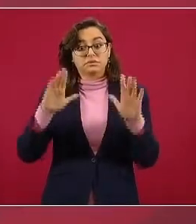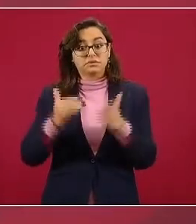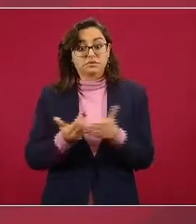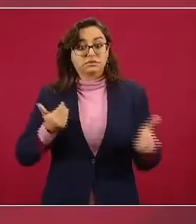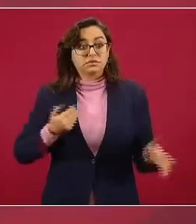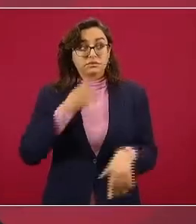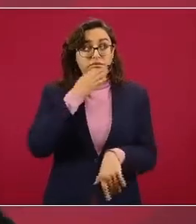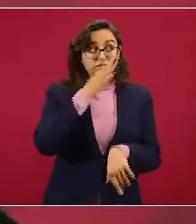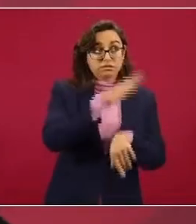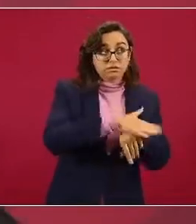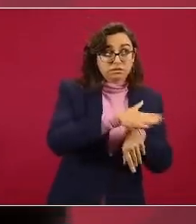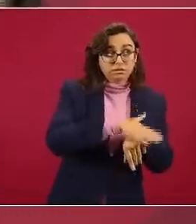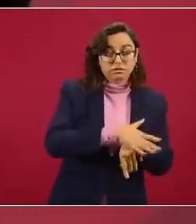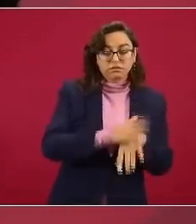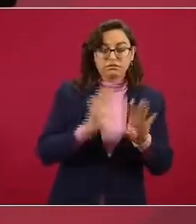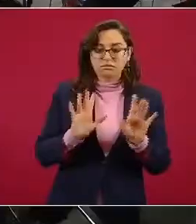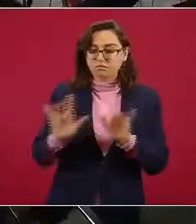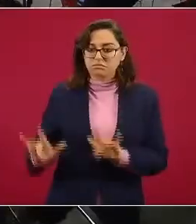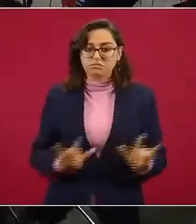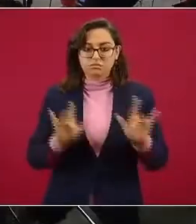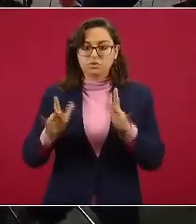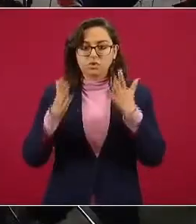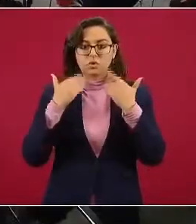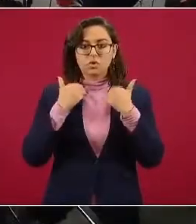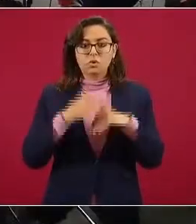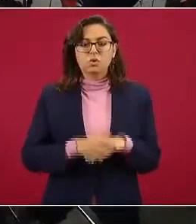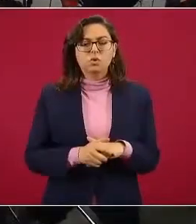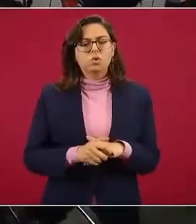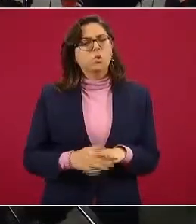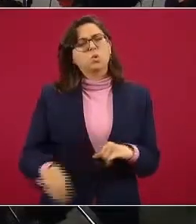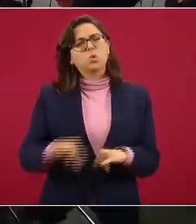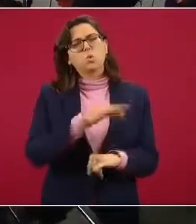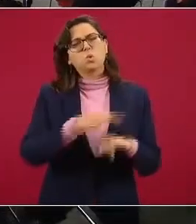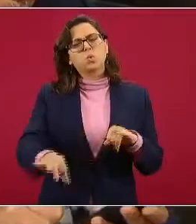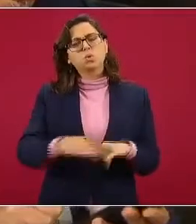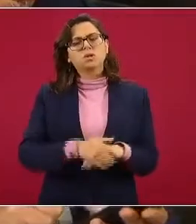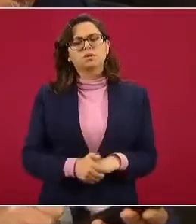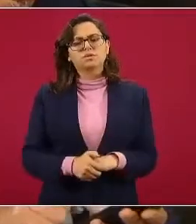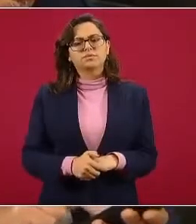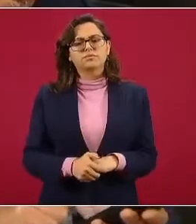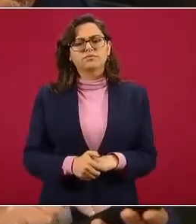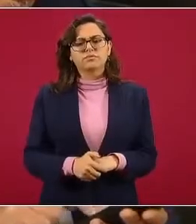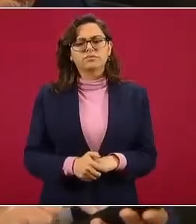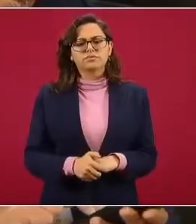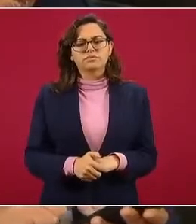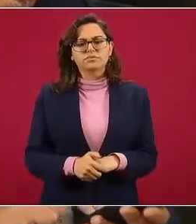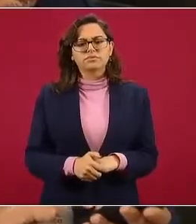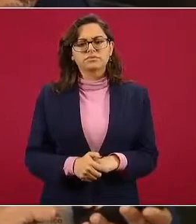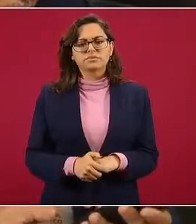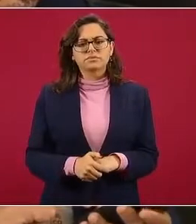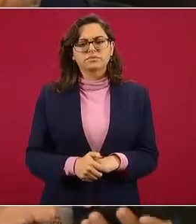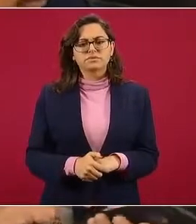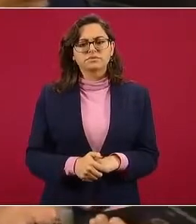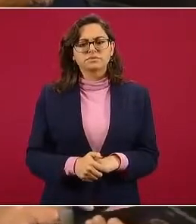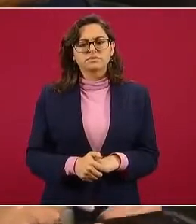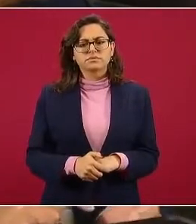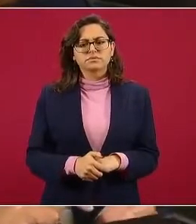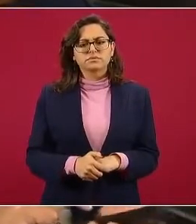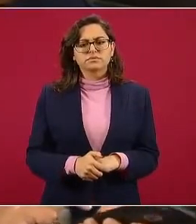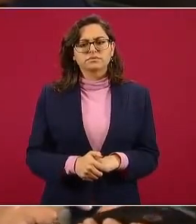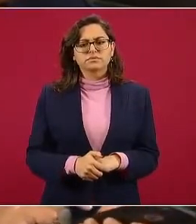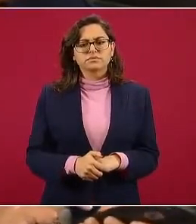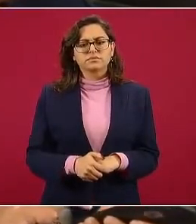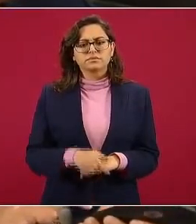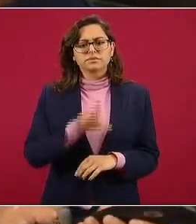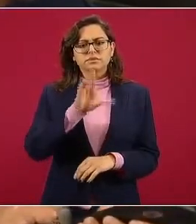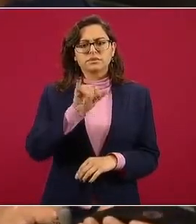con él. Gracias. Sí, nada más por último, ¿cómo explicarle a los mexicanos que el gobierno de México no tenía conocimiento de estas investigaciones en